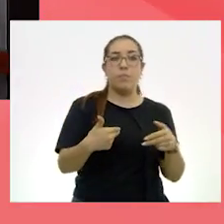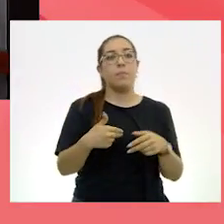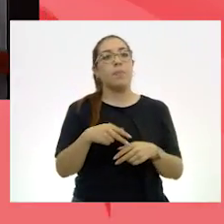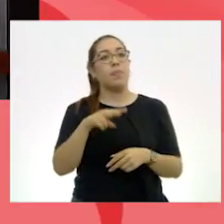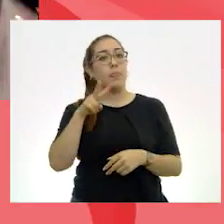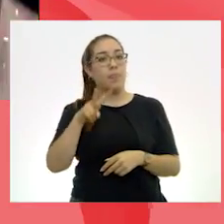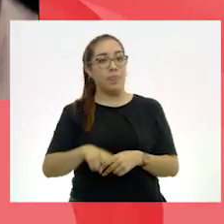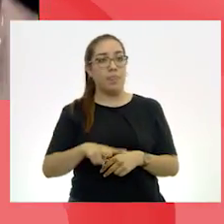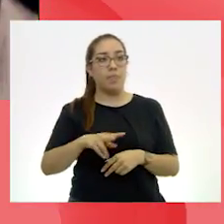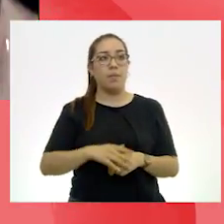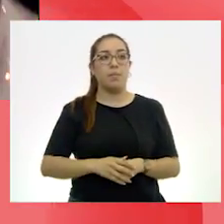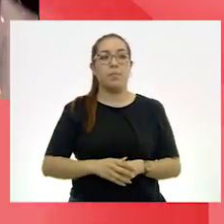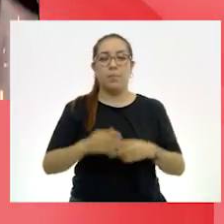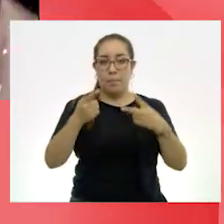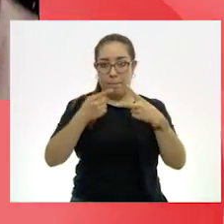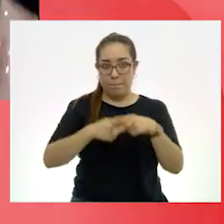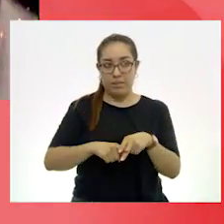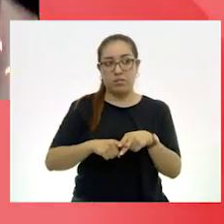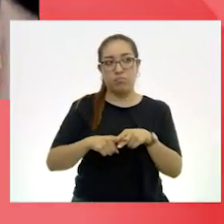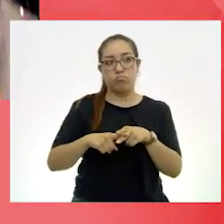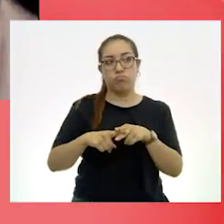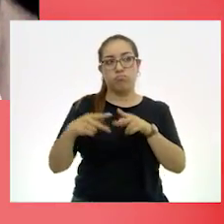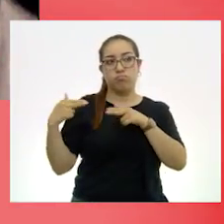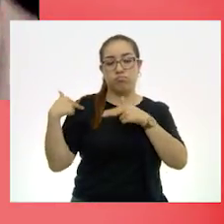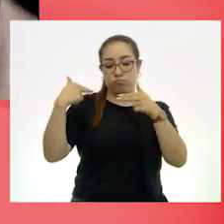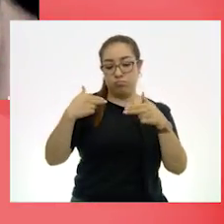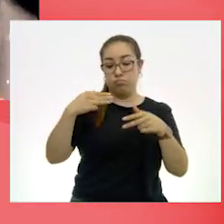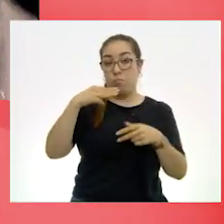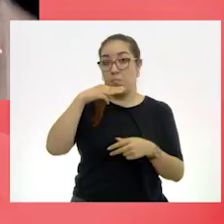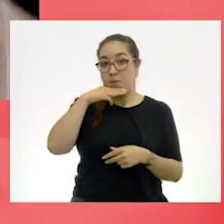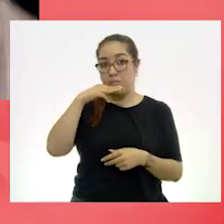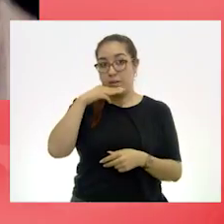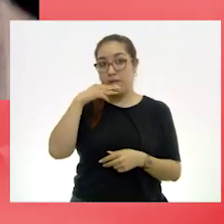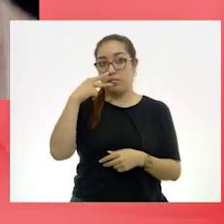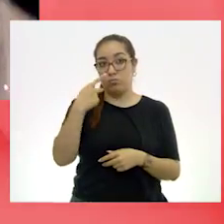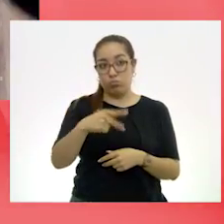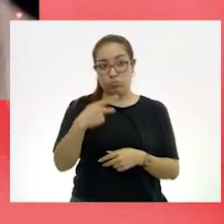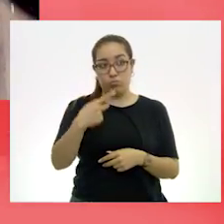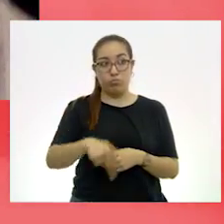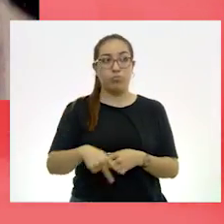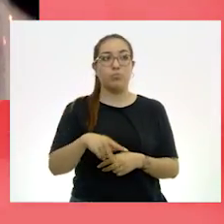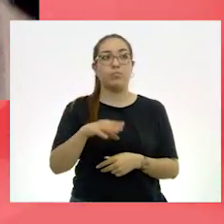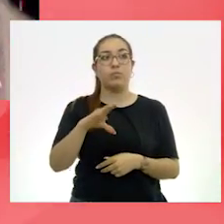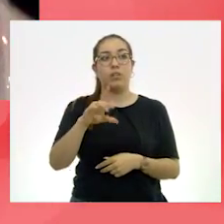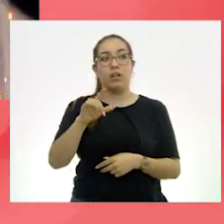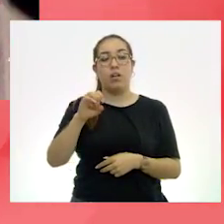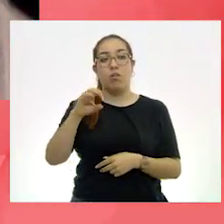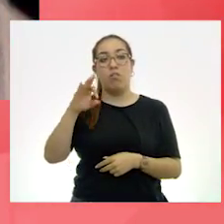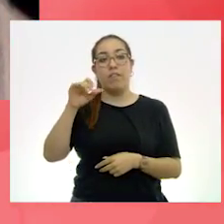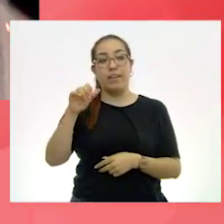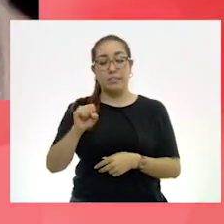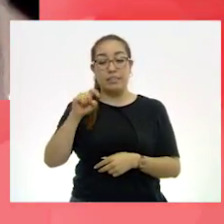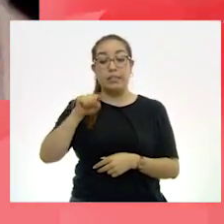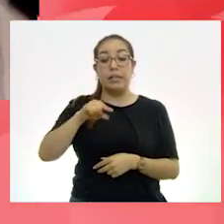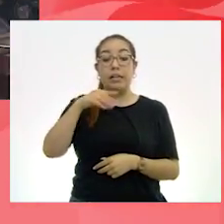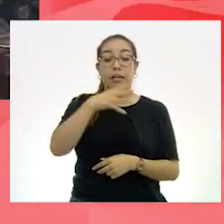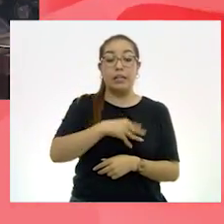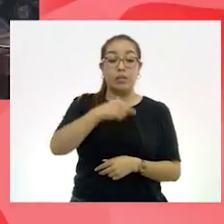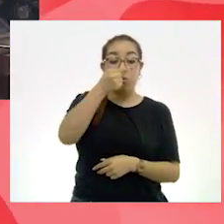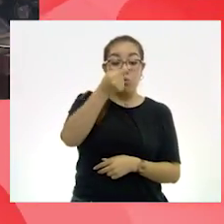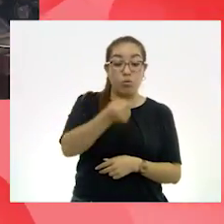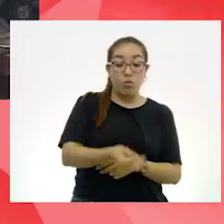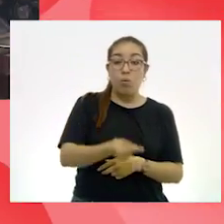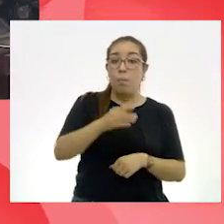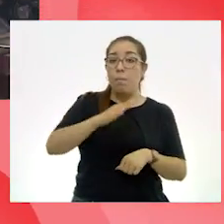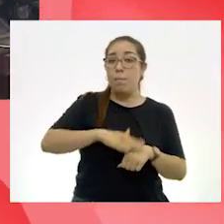Gabriel Zapata, y doña Cleofa Salazar. Fue el 9º hijo el más pequeño de la familia.